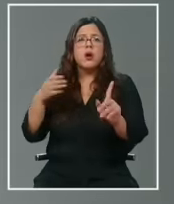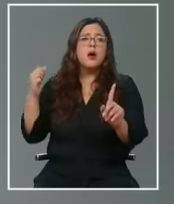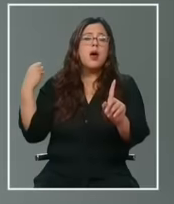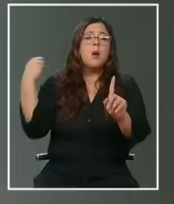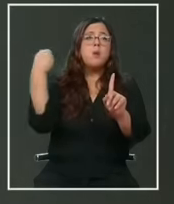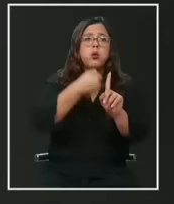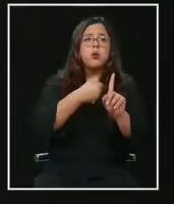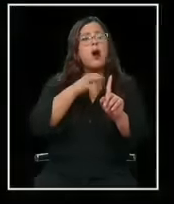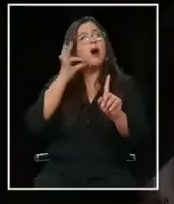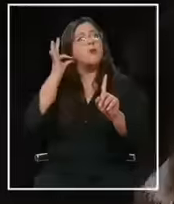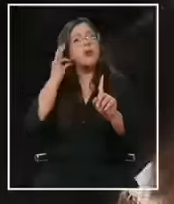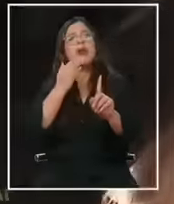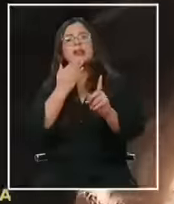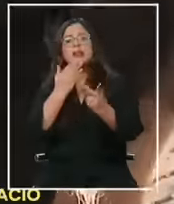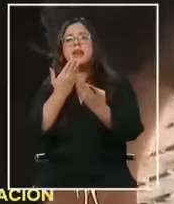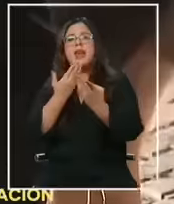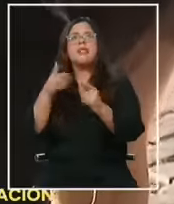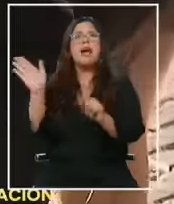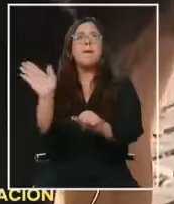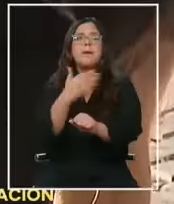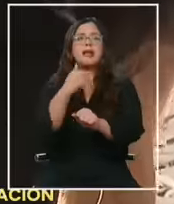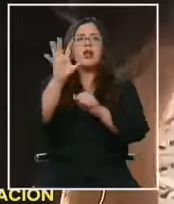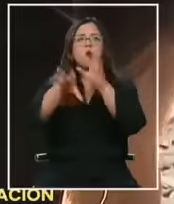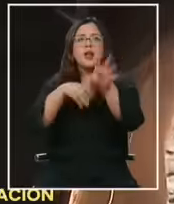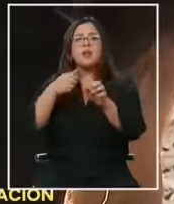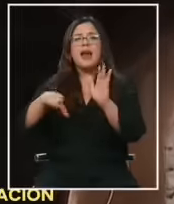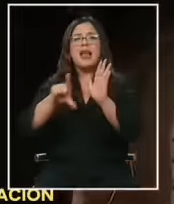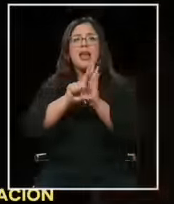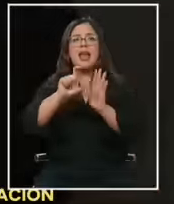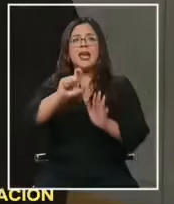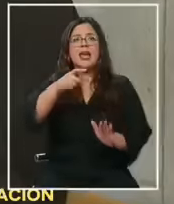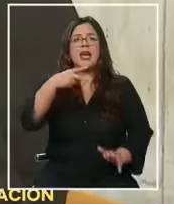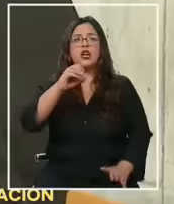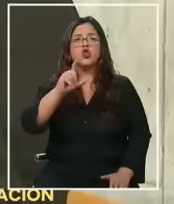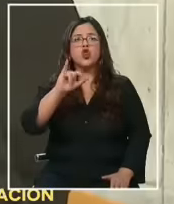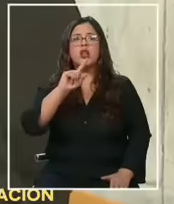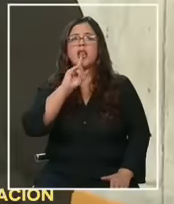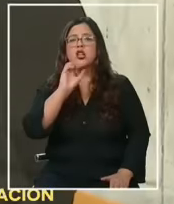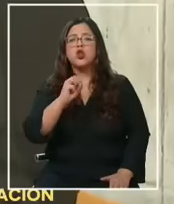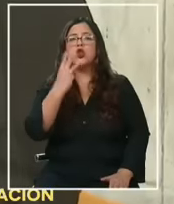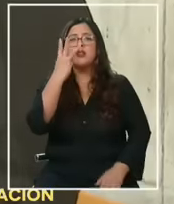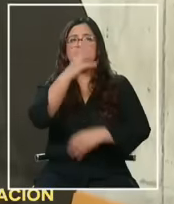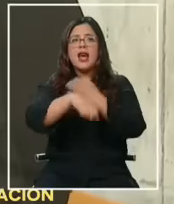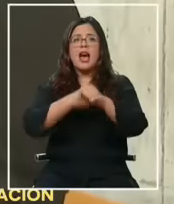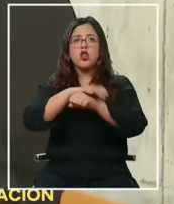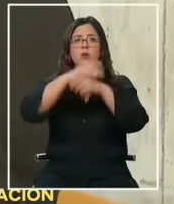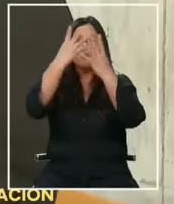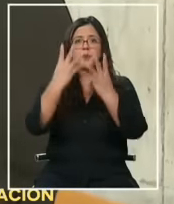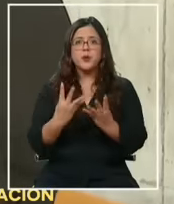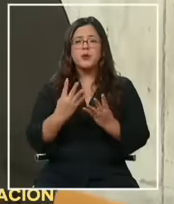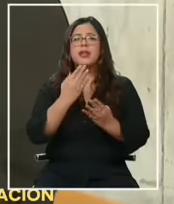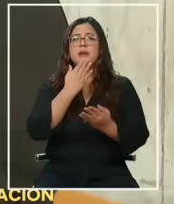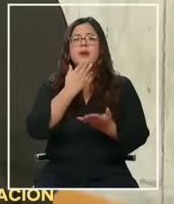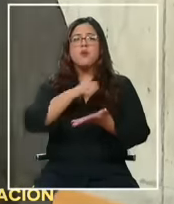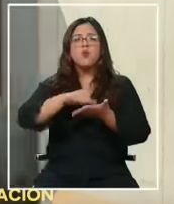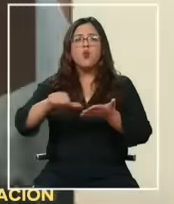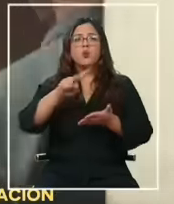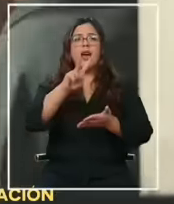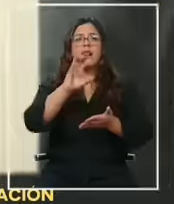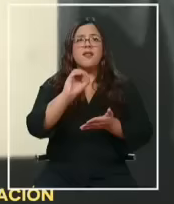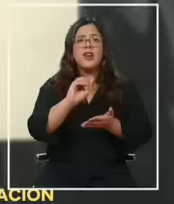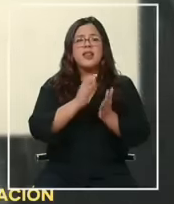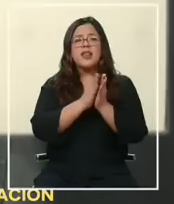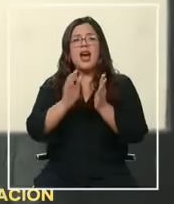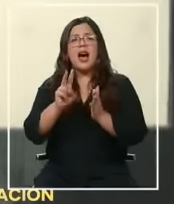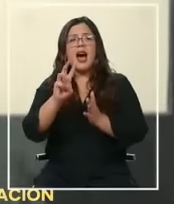y maltrato animal. Se invocó la ley Cholito, arriesga hasta 3 años de cárcel y una multa de 20 a 30 UTM. Quedó